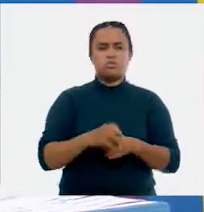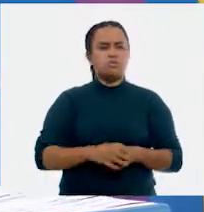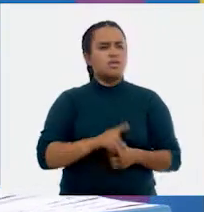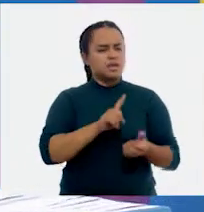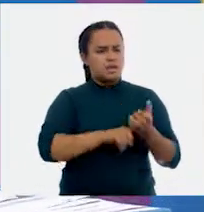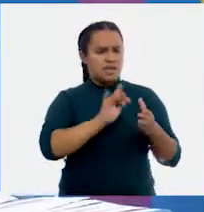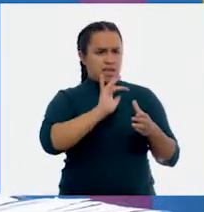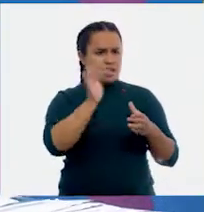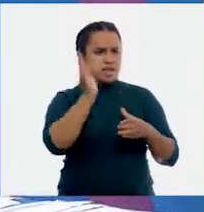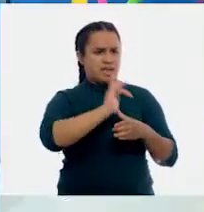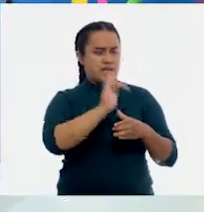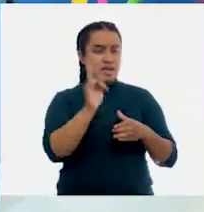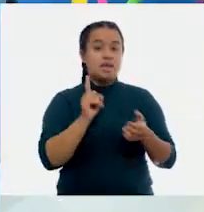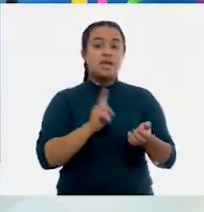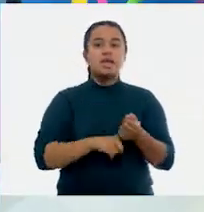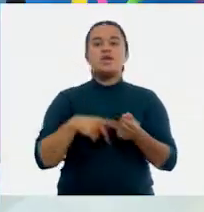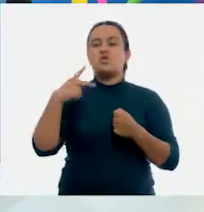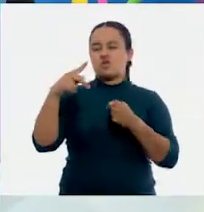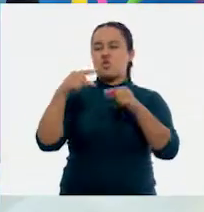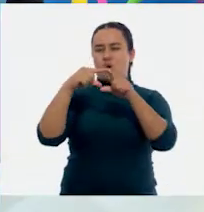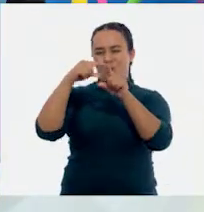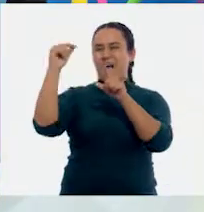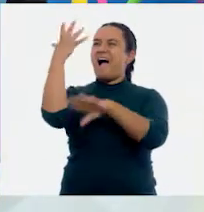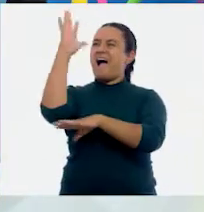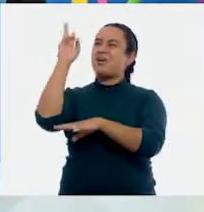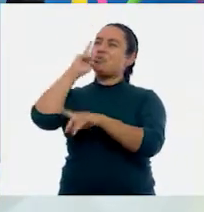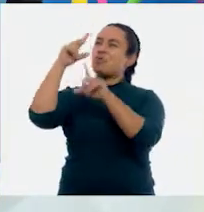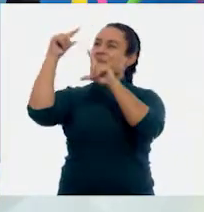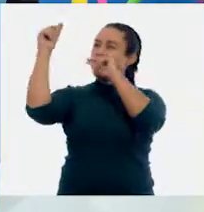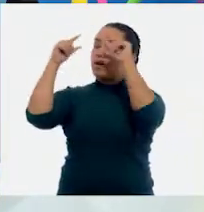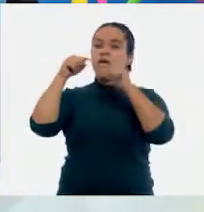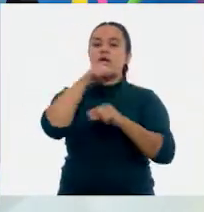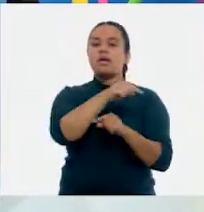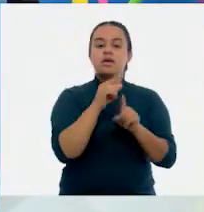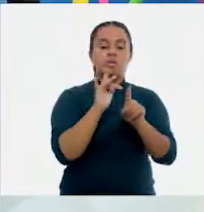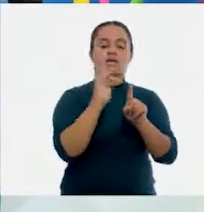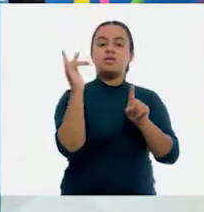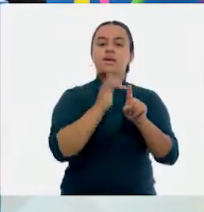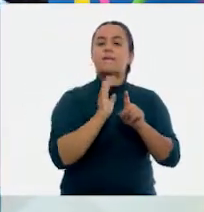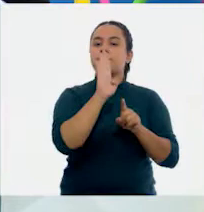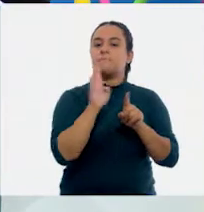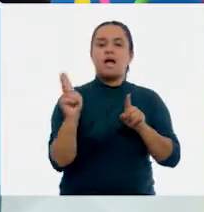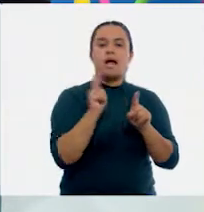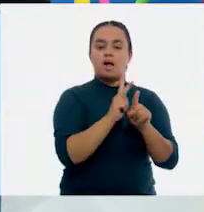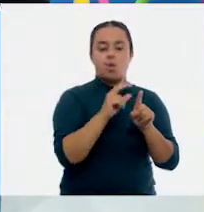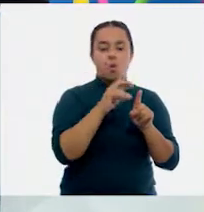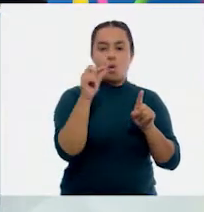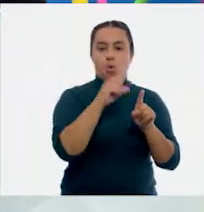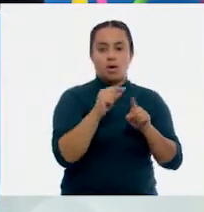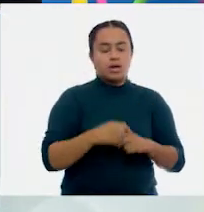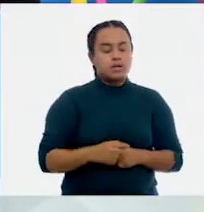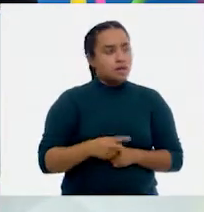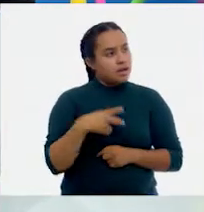es, supongo, algún Son las sistema? hojas. Ah, son las hojas. Son las hojas. ¡Wow! Eso no me lo hubiera